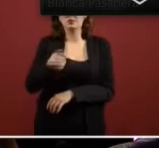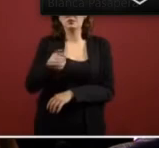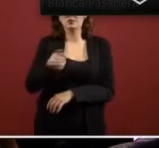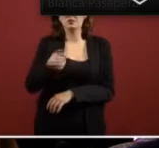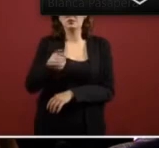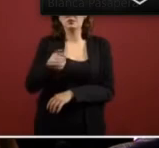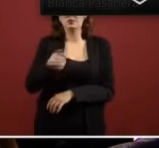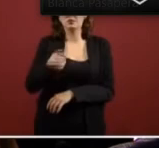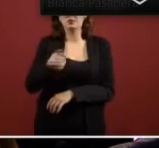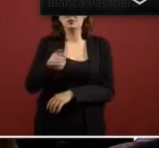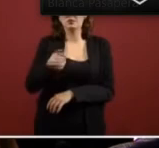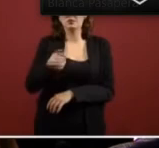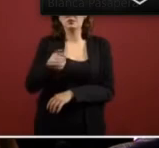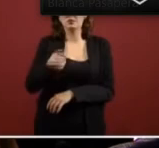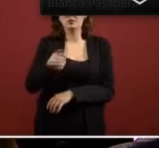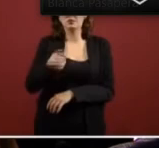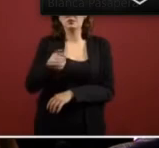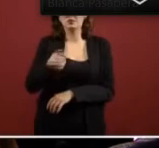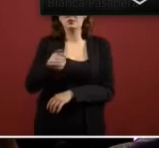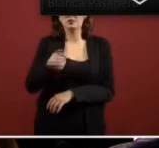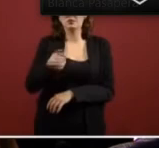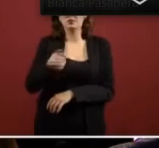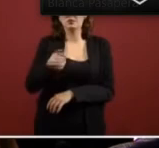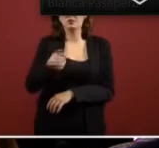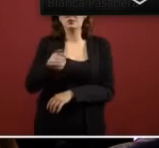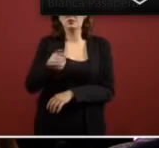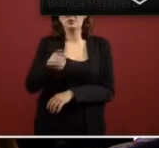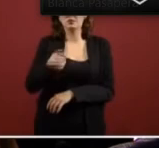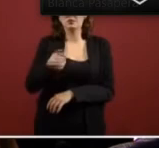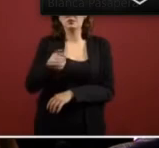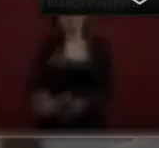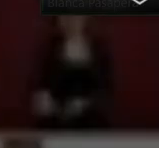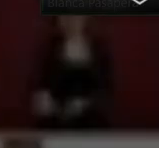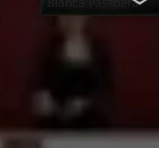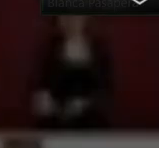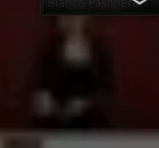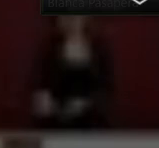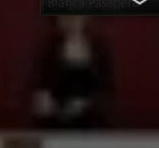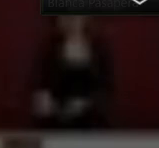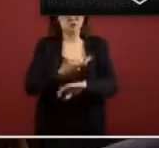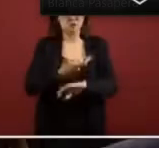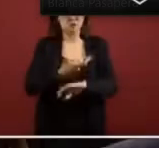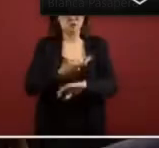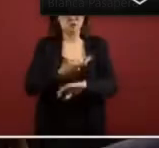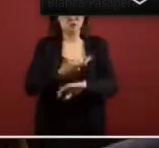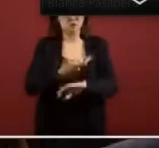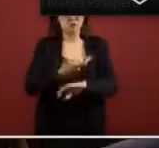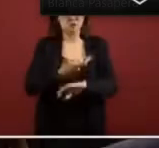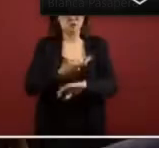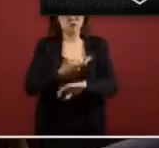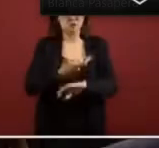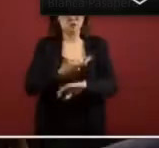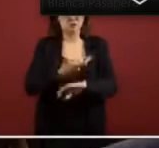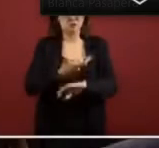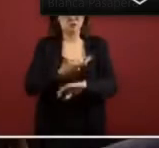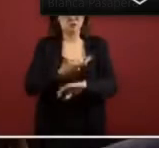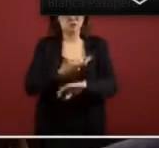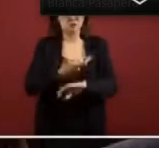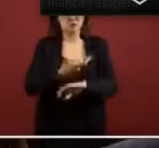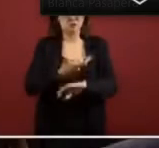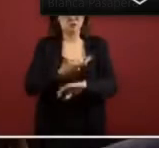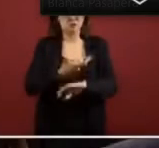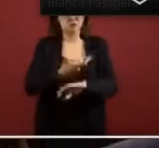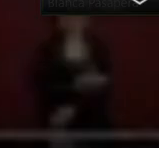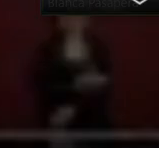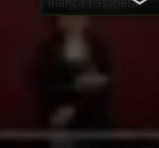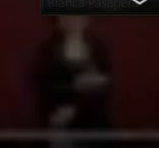Y yo creo que esto estuvo muy, muy bien hecho. Porque, mira, puedo poner, no lo voy a poner, nos vamos a poner a oírlo